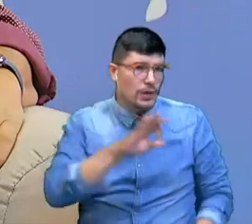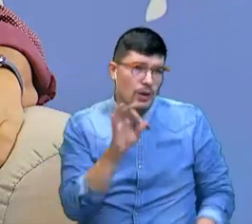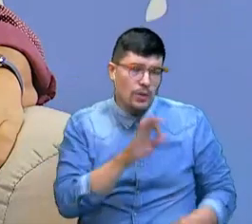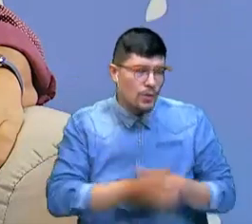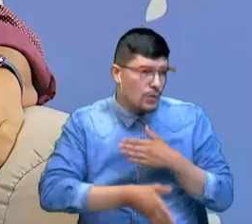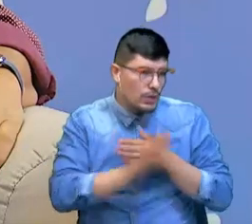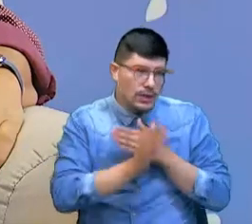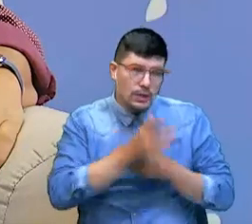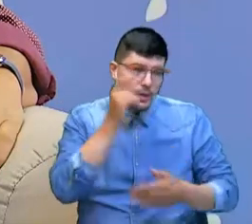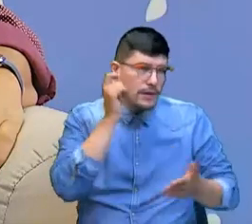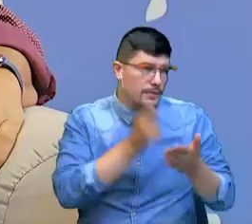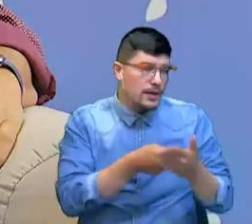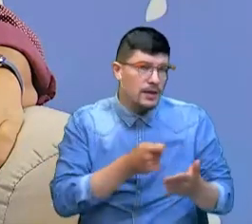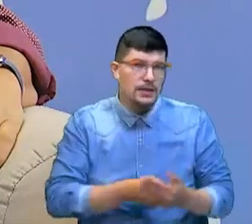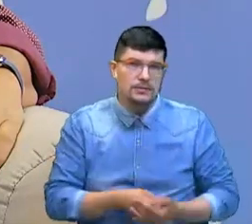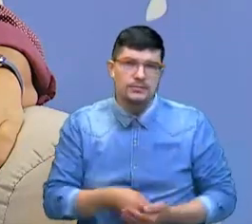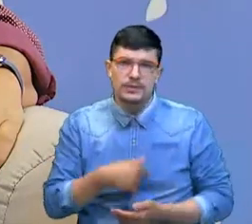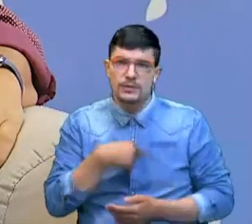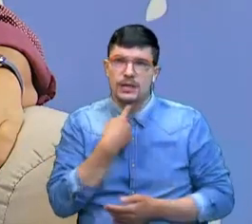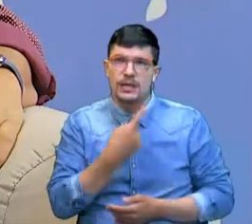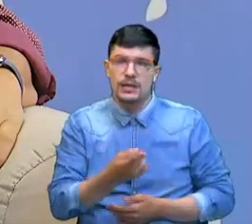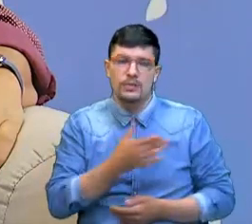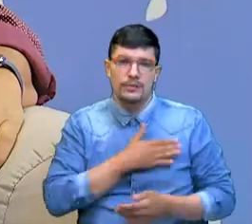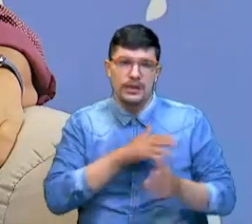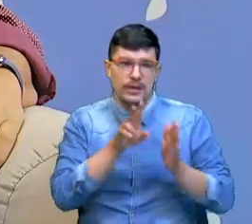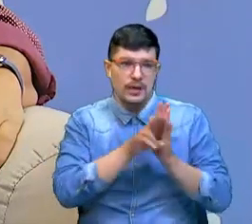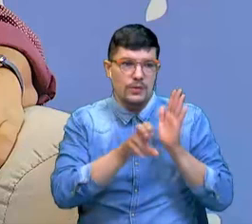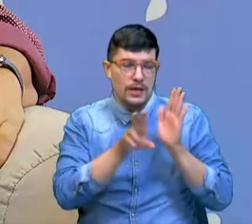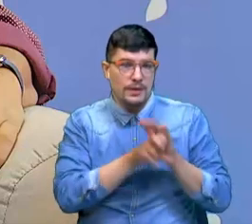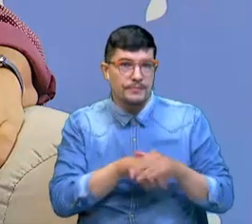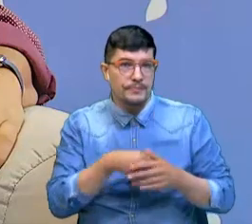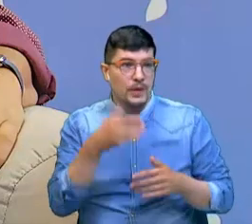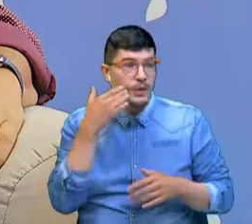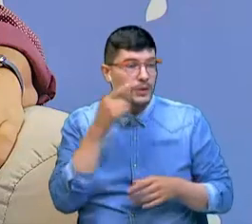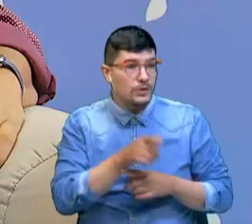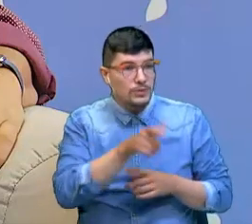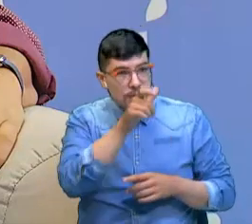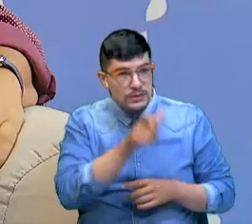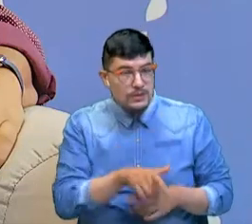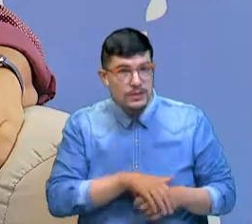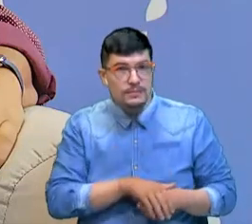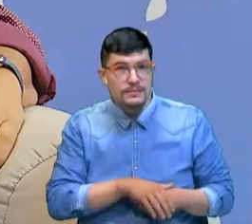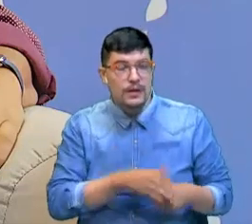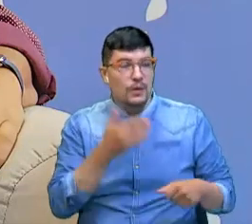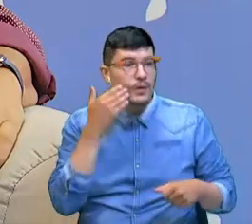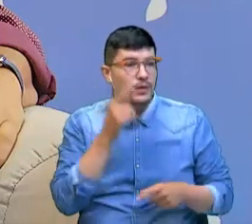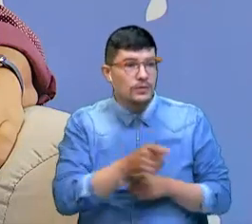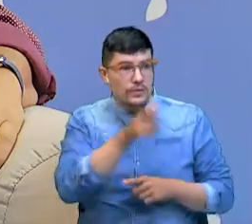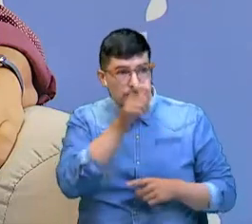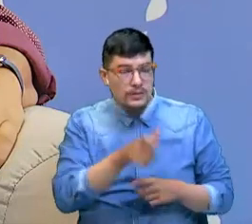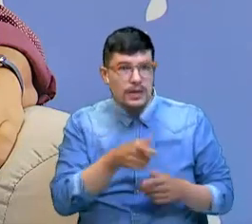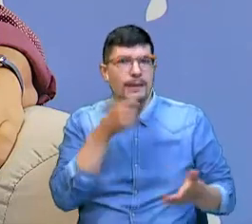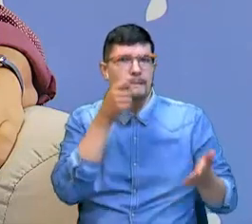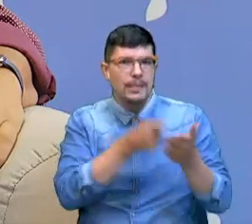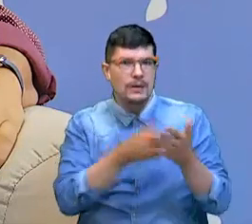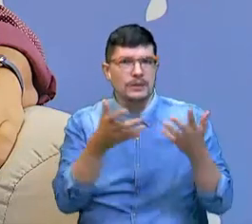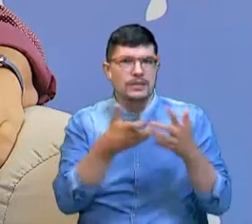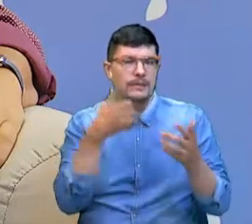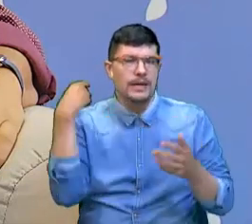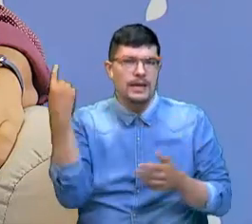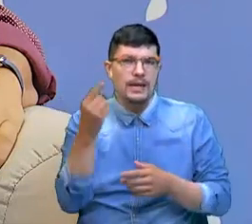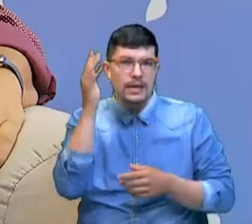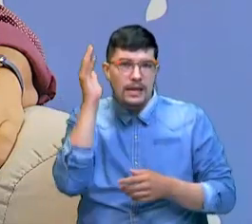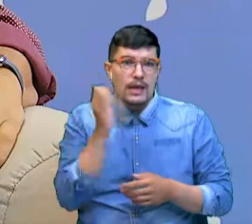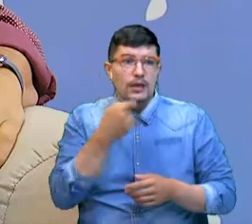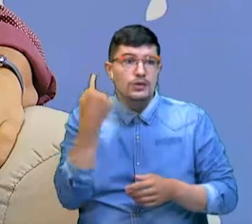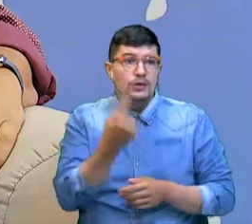cotizando. Itero mi teoría, una persona cuando cotiza al Sistema General de Pensiones no solo lo